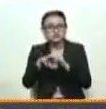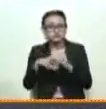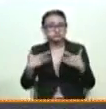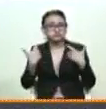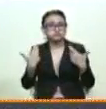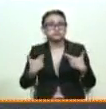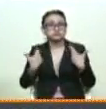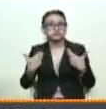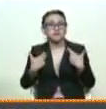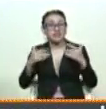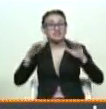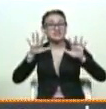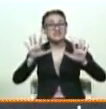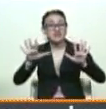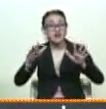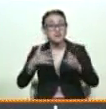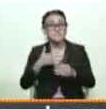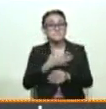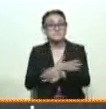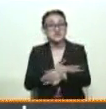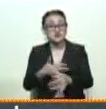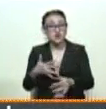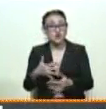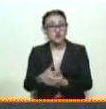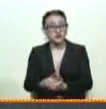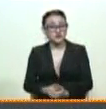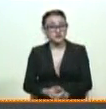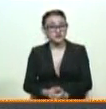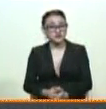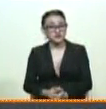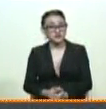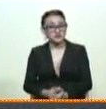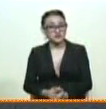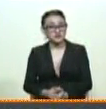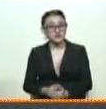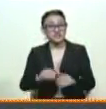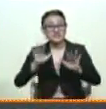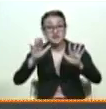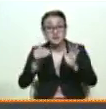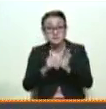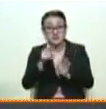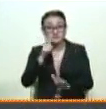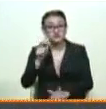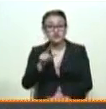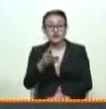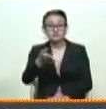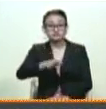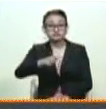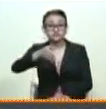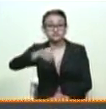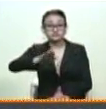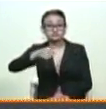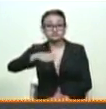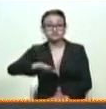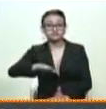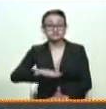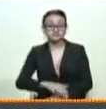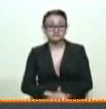millones, 10 millones, 10 mil de ellos, 10 mil de ellos han perecido en el